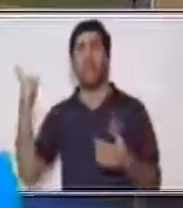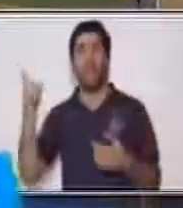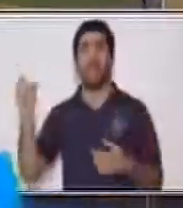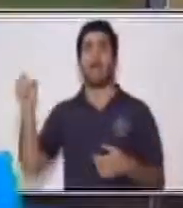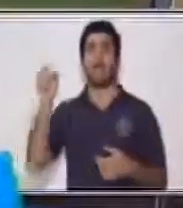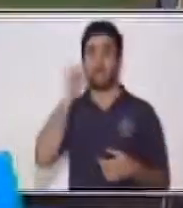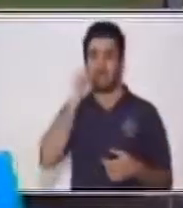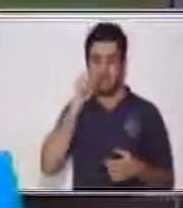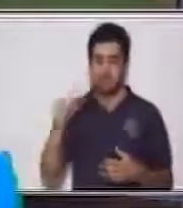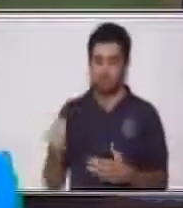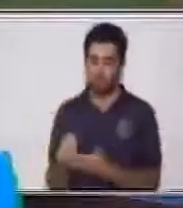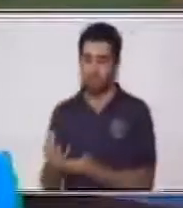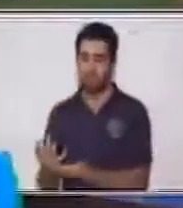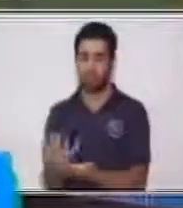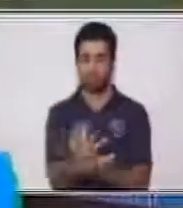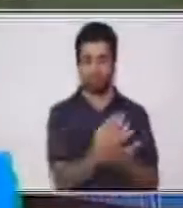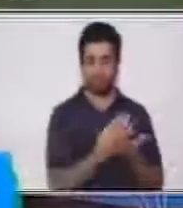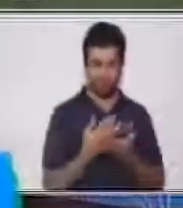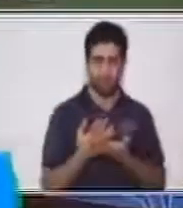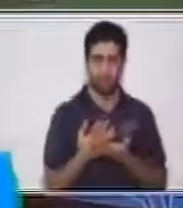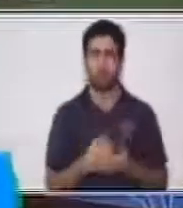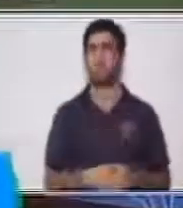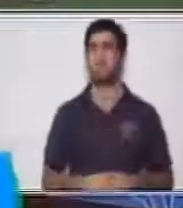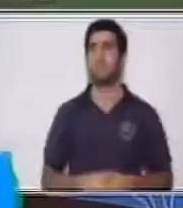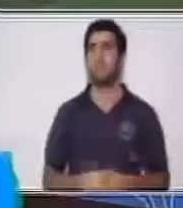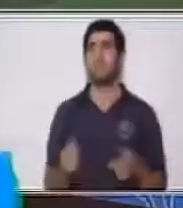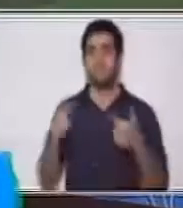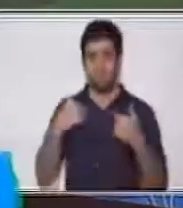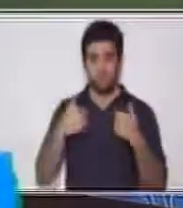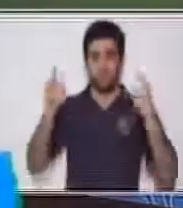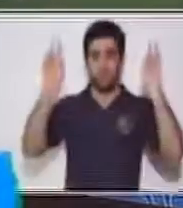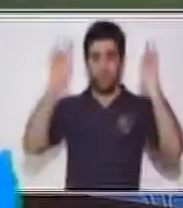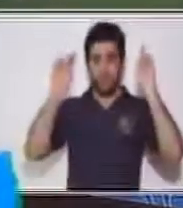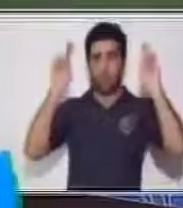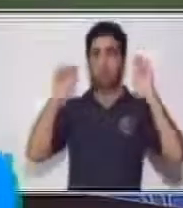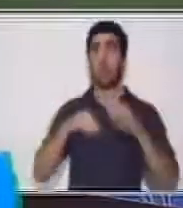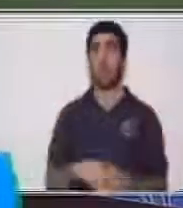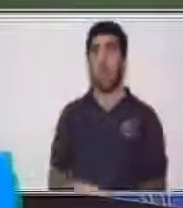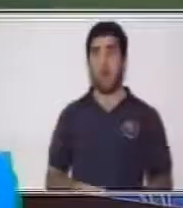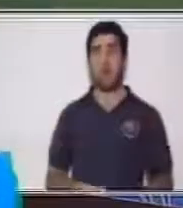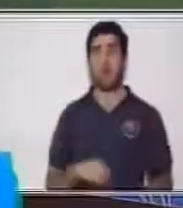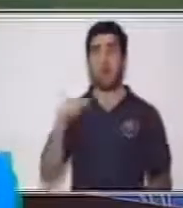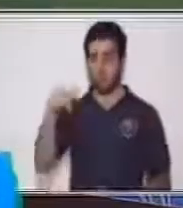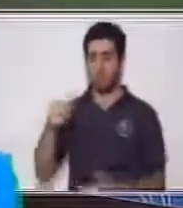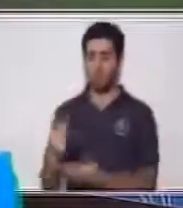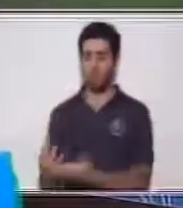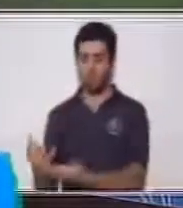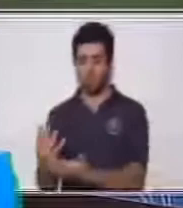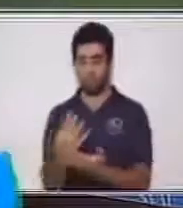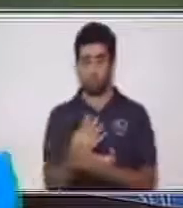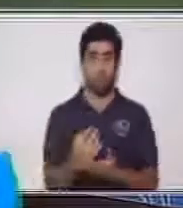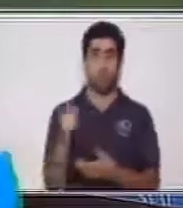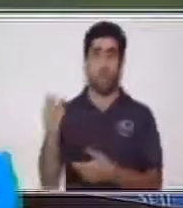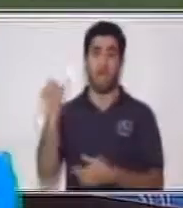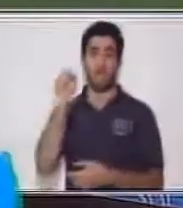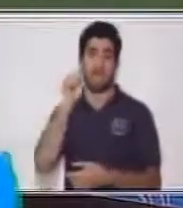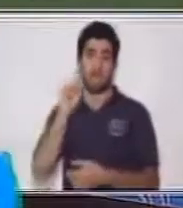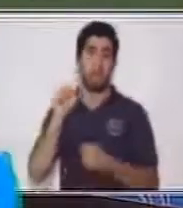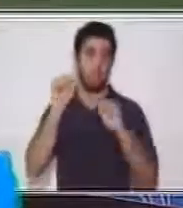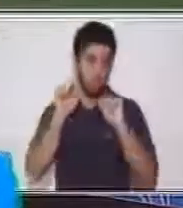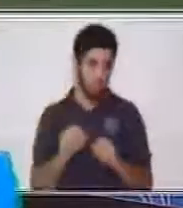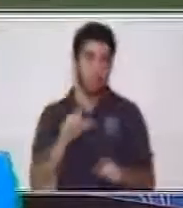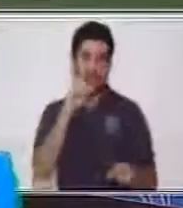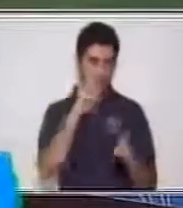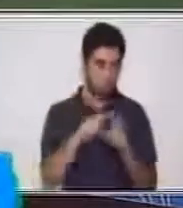Connie. Entonces, si el huerto de zanahorias de Connie hablaba de zanahorias, ¿será que podríamos hablar de